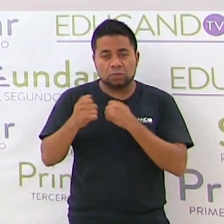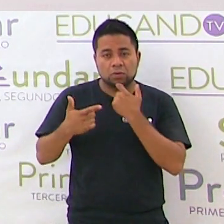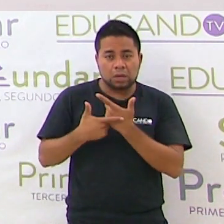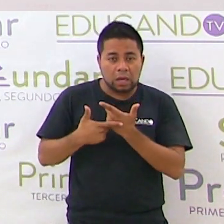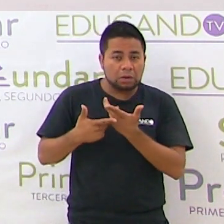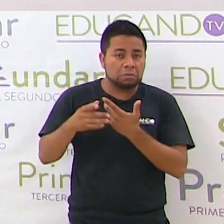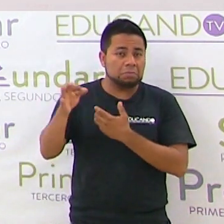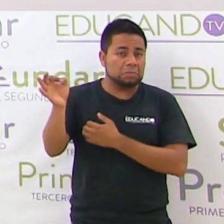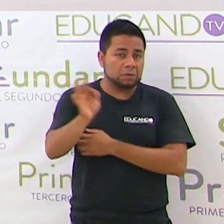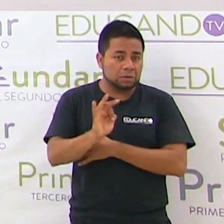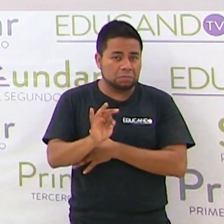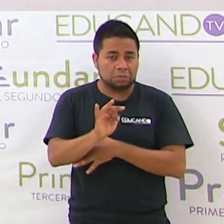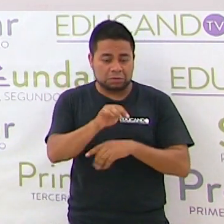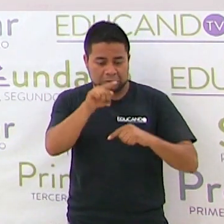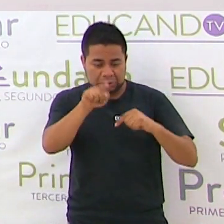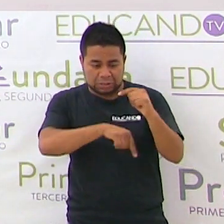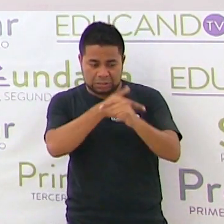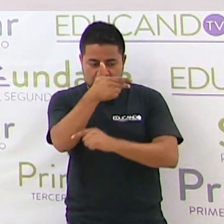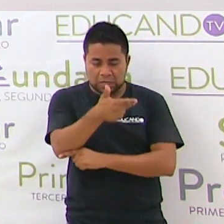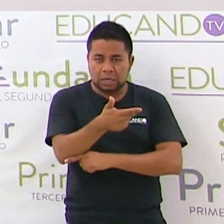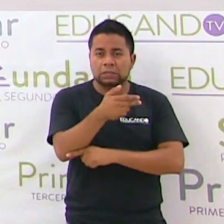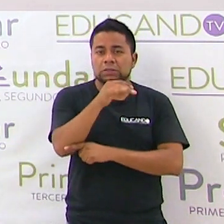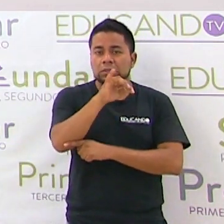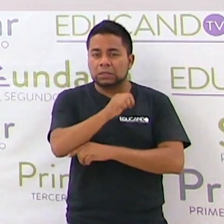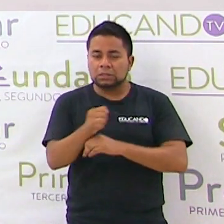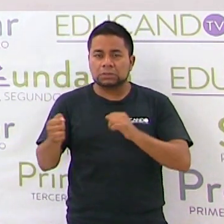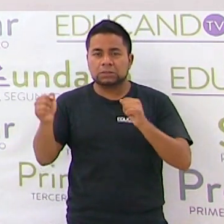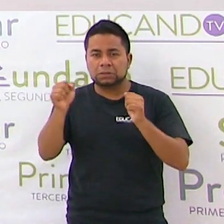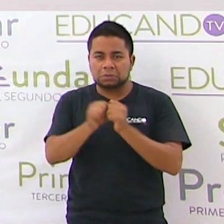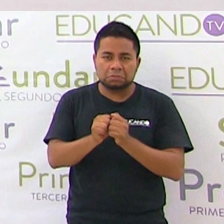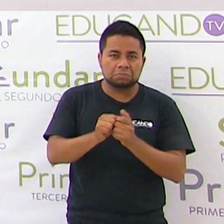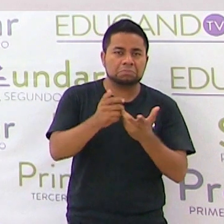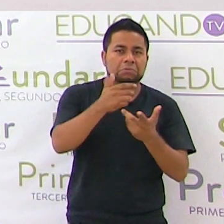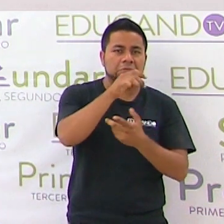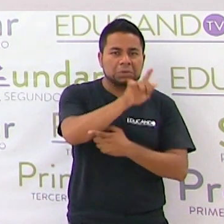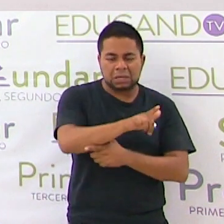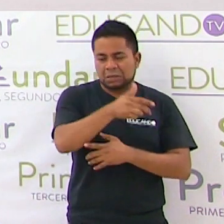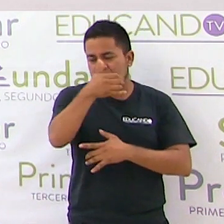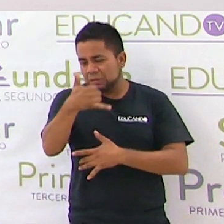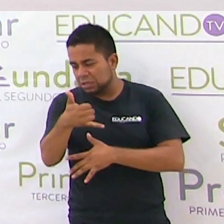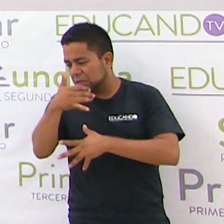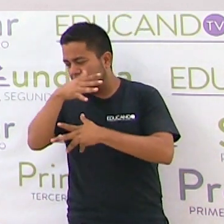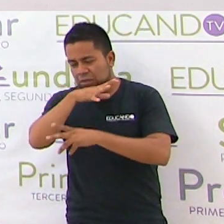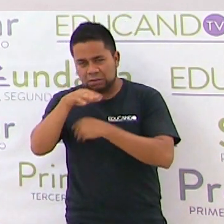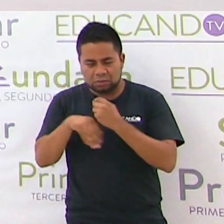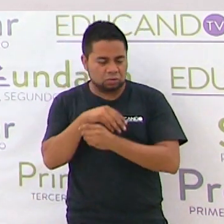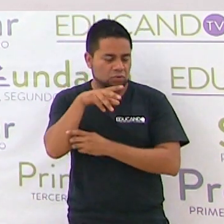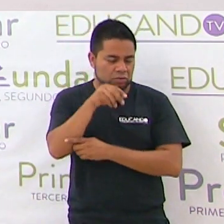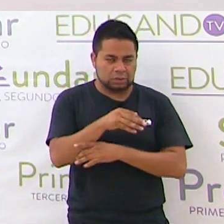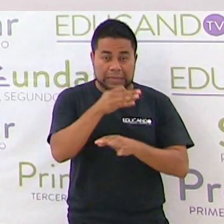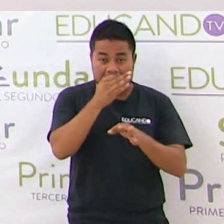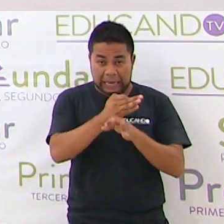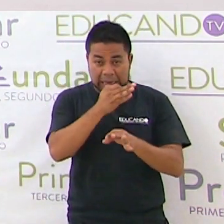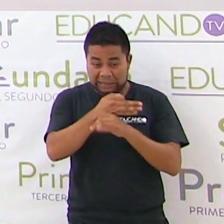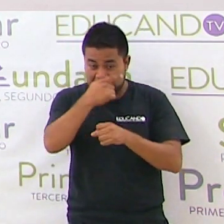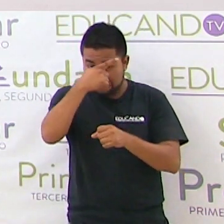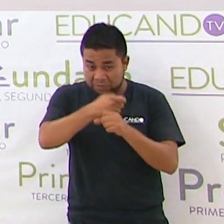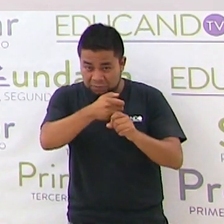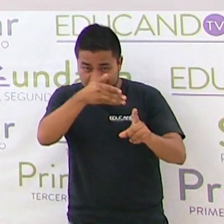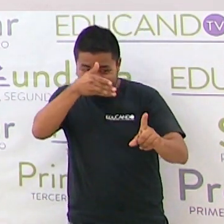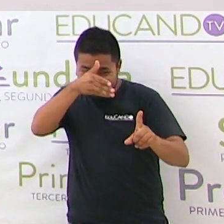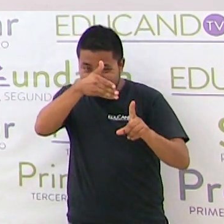ir con no llevar H, o si tenía que ir con doble L o con Y, no. ¿En qué nos vamos a enfocar?